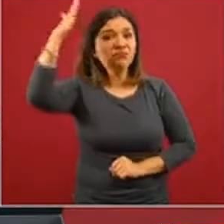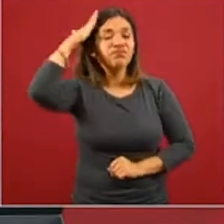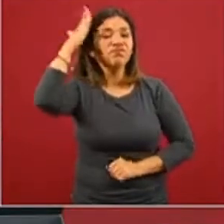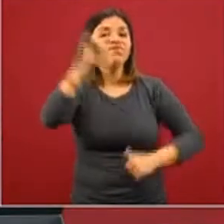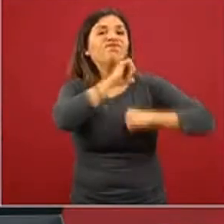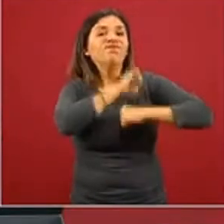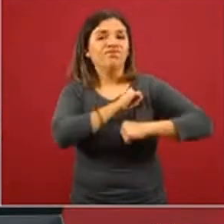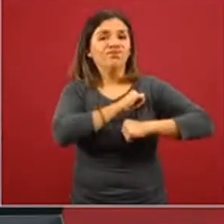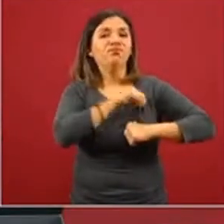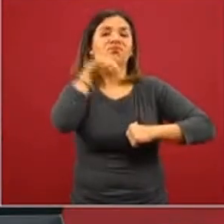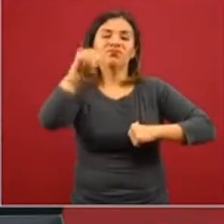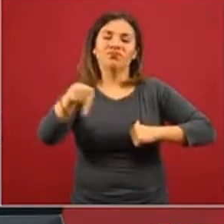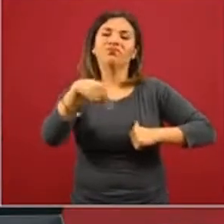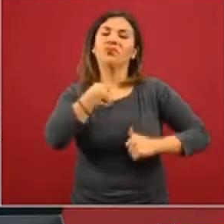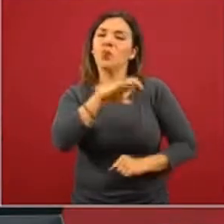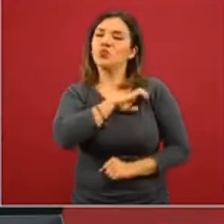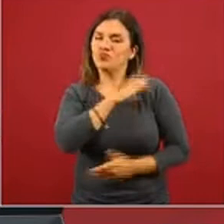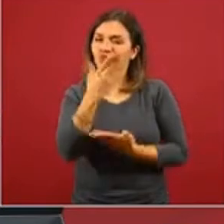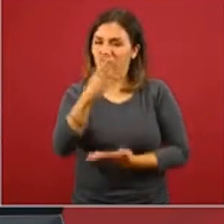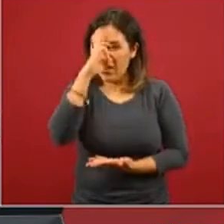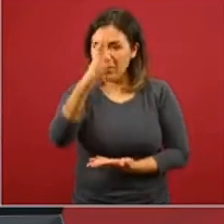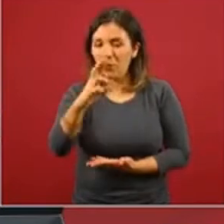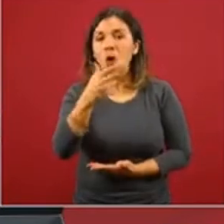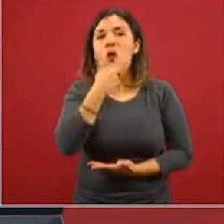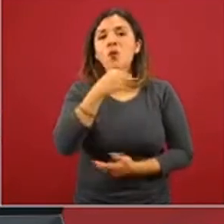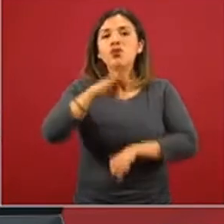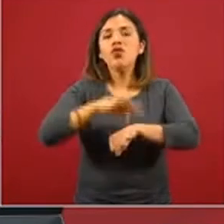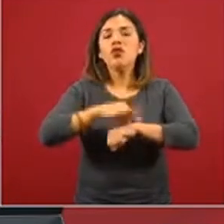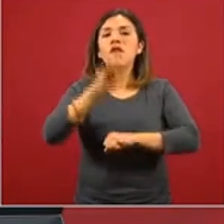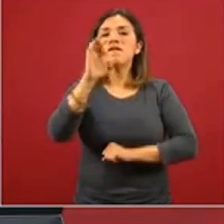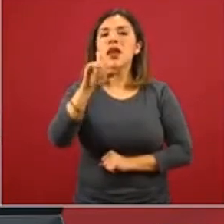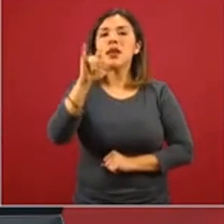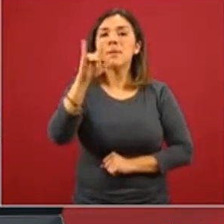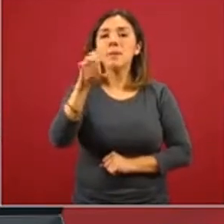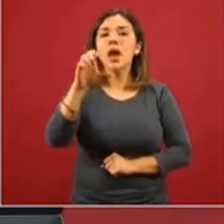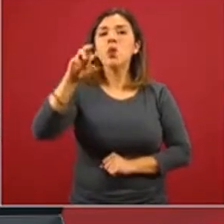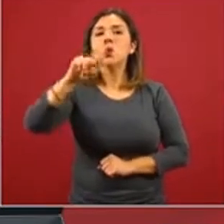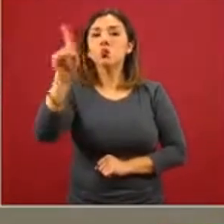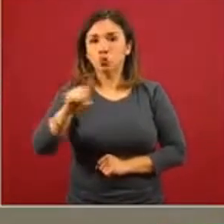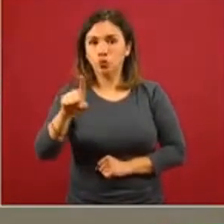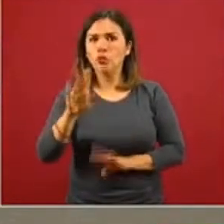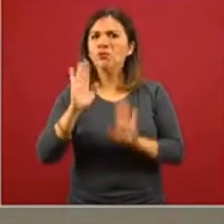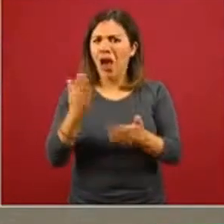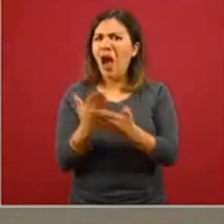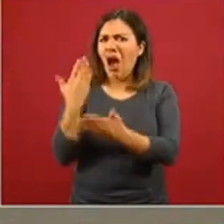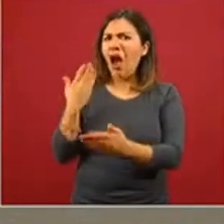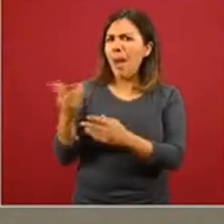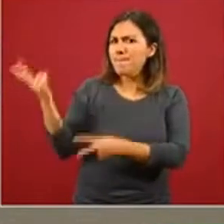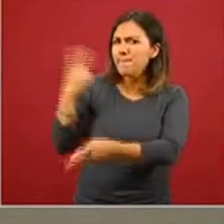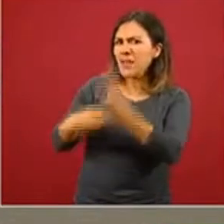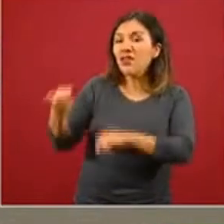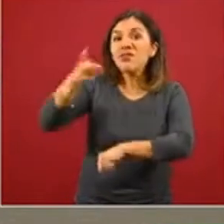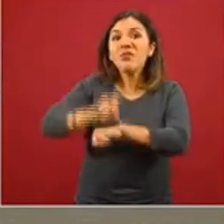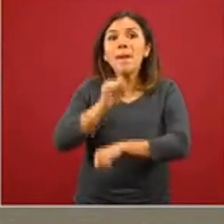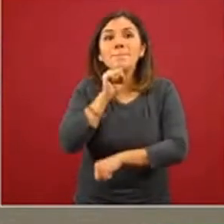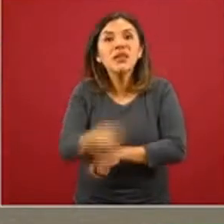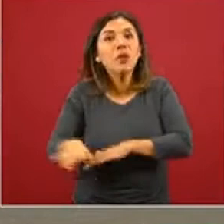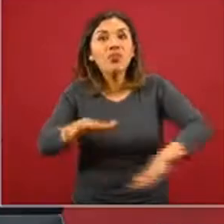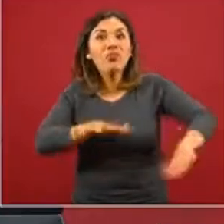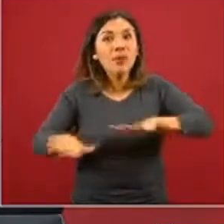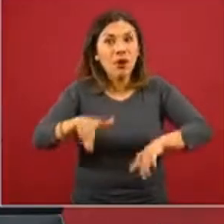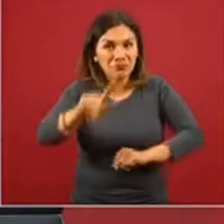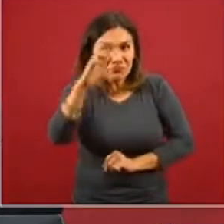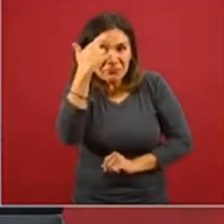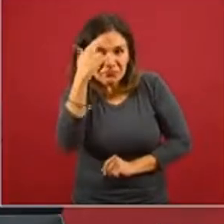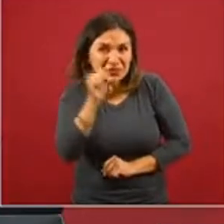encabeza nuestro muy apreciado y respetado doctor Felipe Cruz Vega, quien vino con nosotros el día que tembló. Quizá